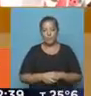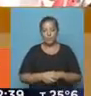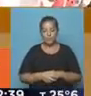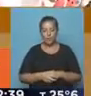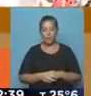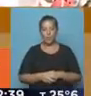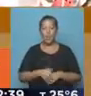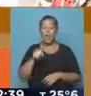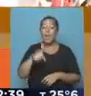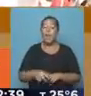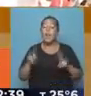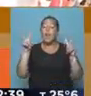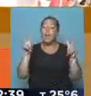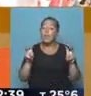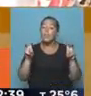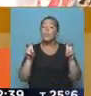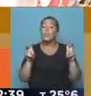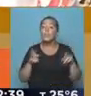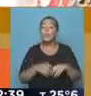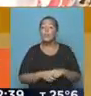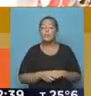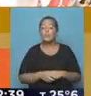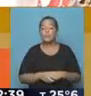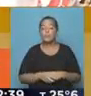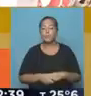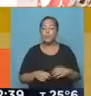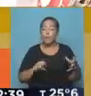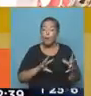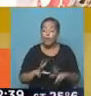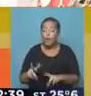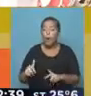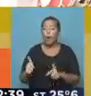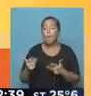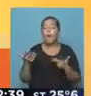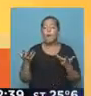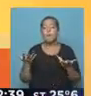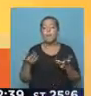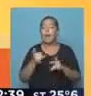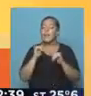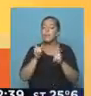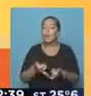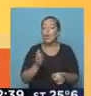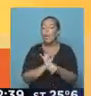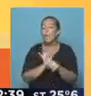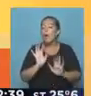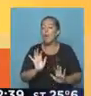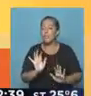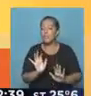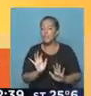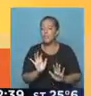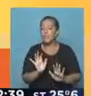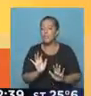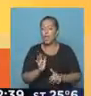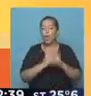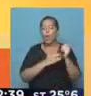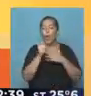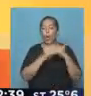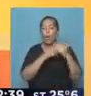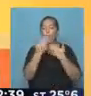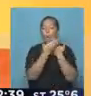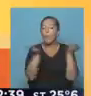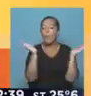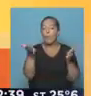digamos esto tiene que ver mucho con con con un modelo que prácticamente se aceptó como dado que el tema de la de la obra pública